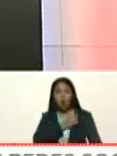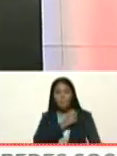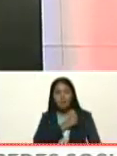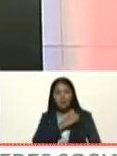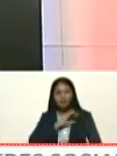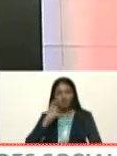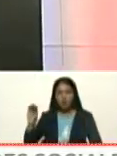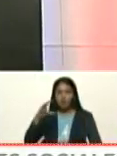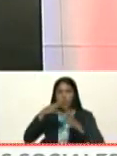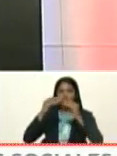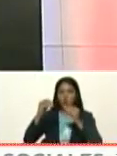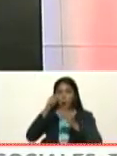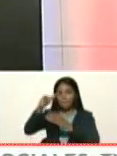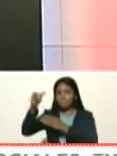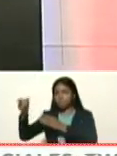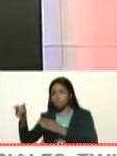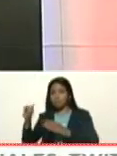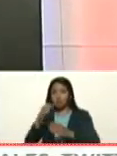altas autoridades civiles